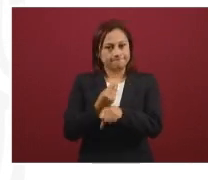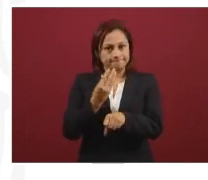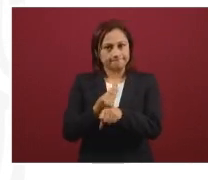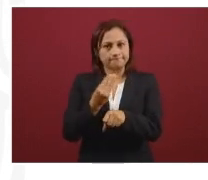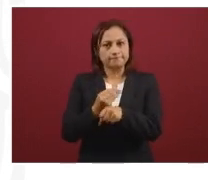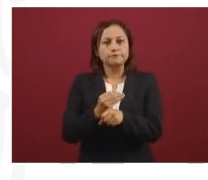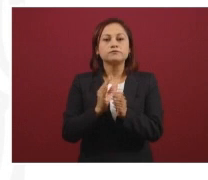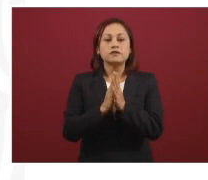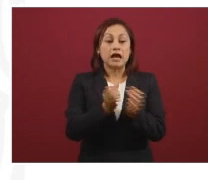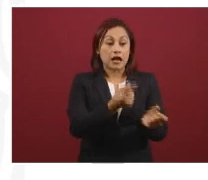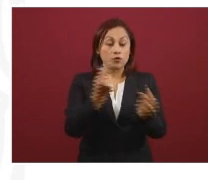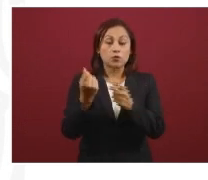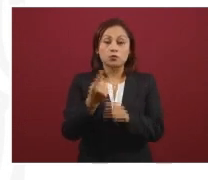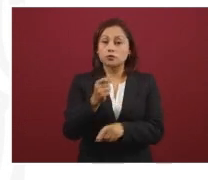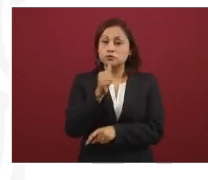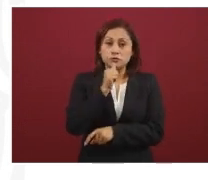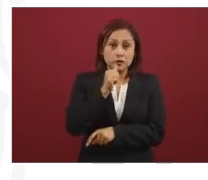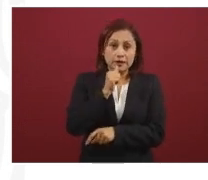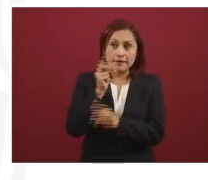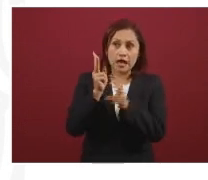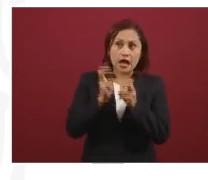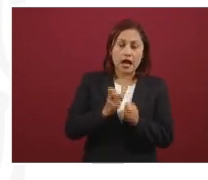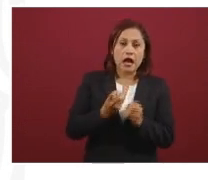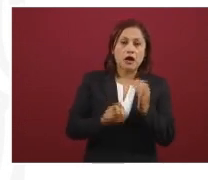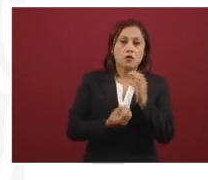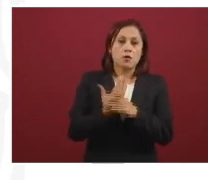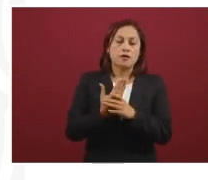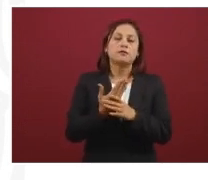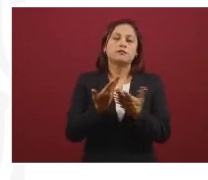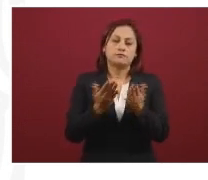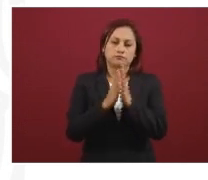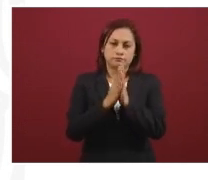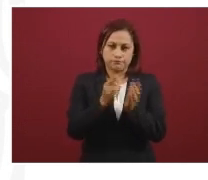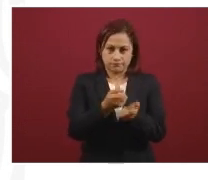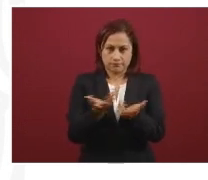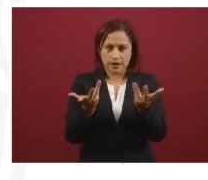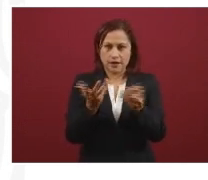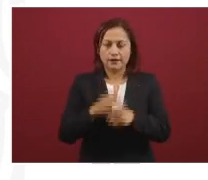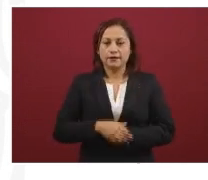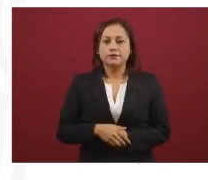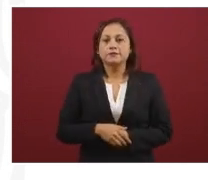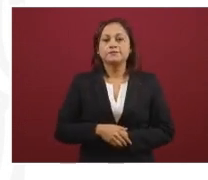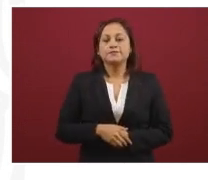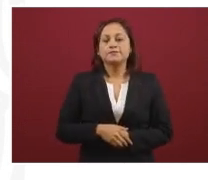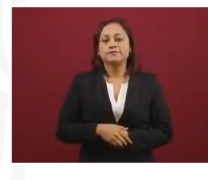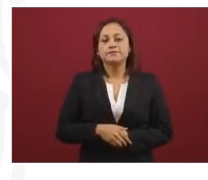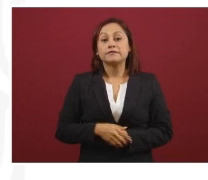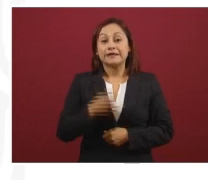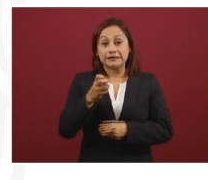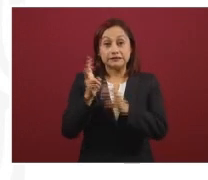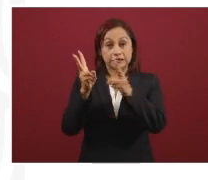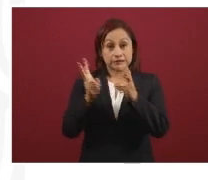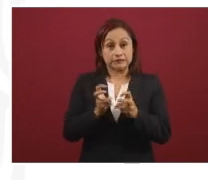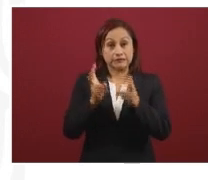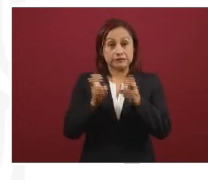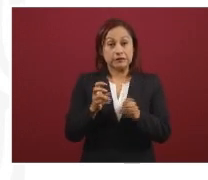favor hacerlo. Estas 71.060 descargas han representado hasta